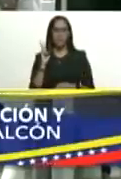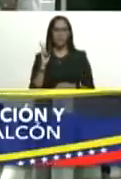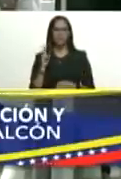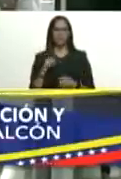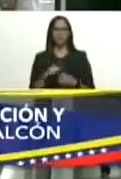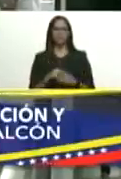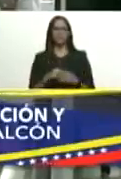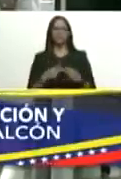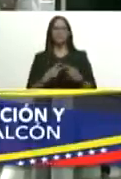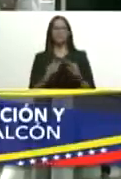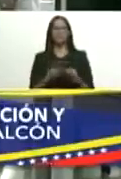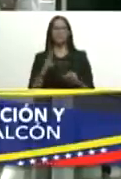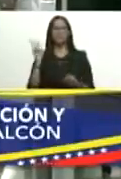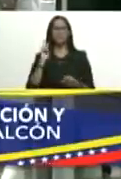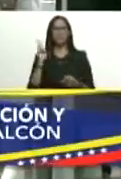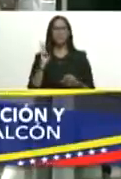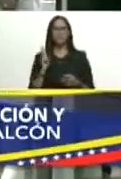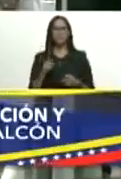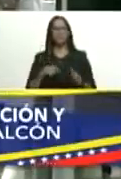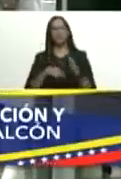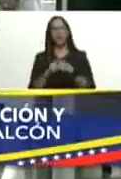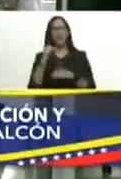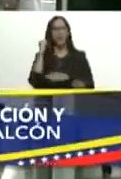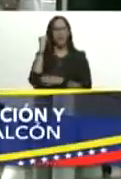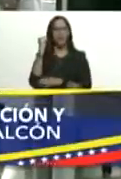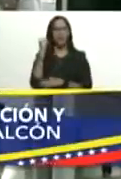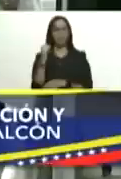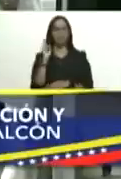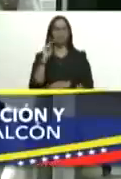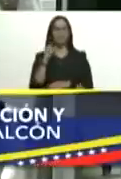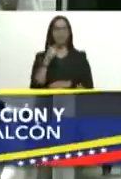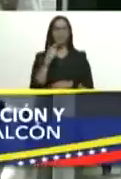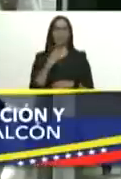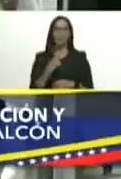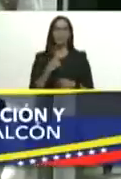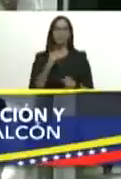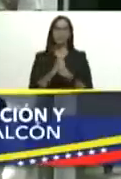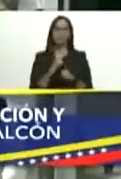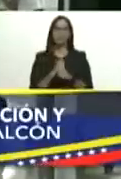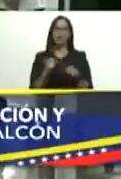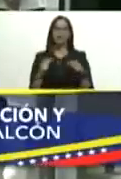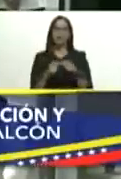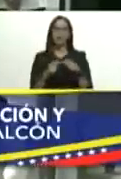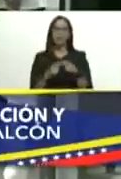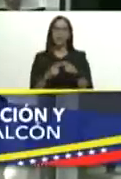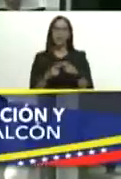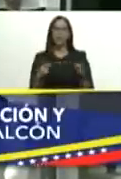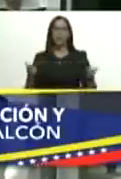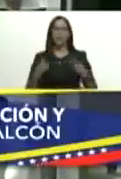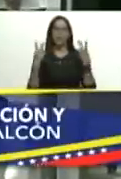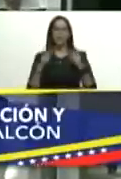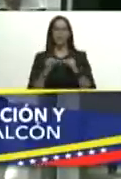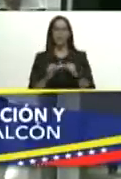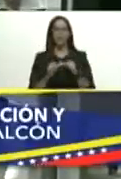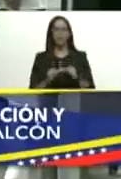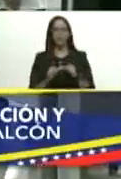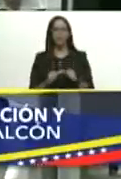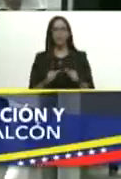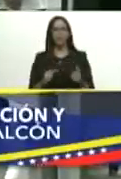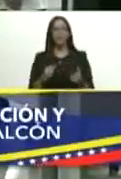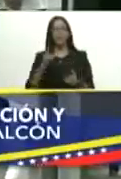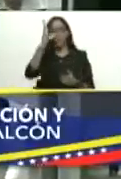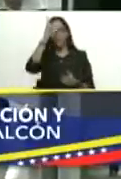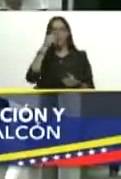y la voluntad de los venezolanos, que vamos a vencer. Y usted nos ha dicho que trabajo en equipo es victoria segura. Y en Falcón le